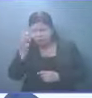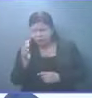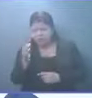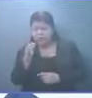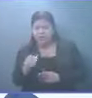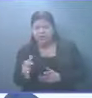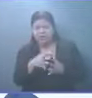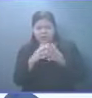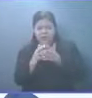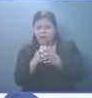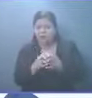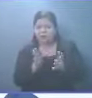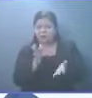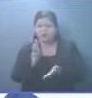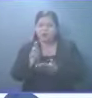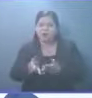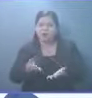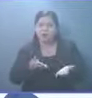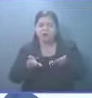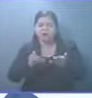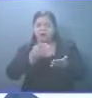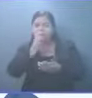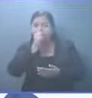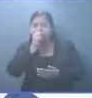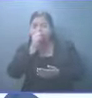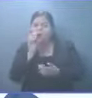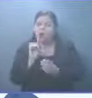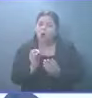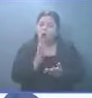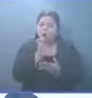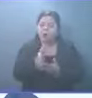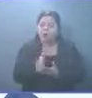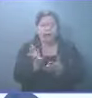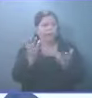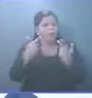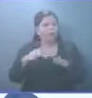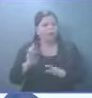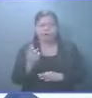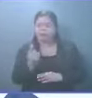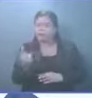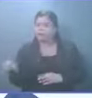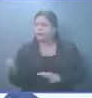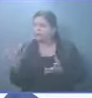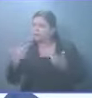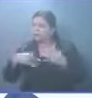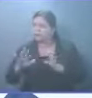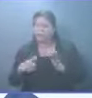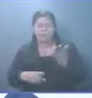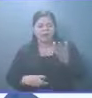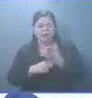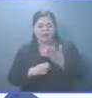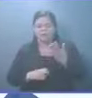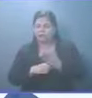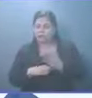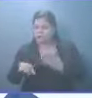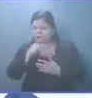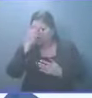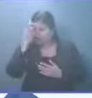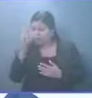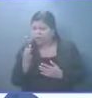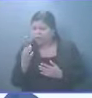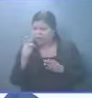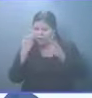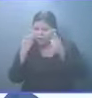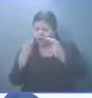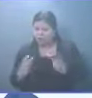cuando usted llega con servicio secreto o llega como Pedro y Juan, como nosotros, por la visa tradicional, ¿usted cree que no registran